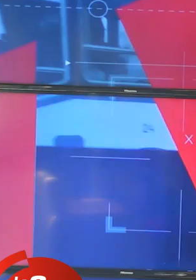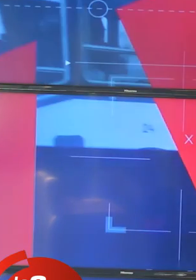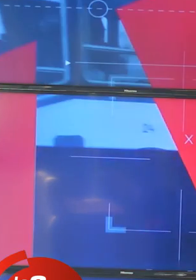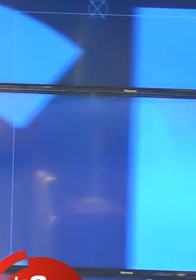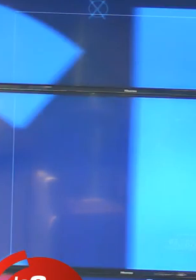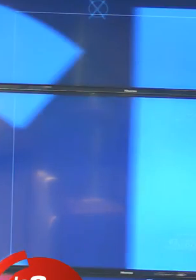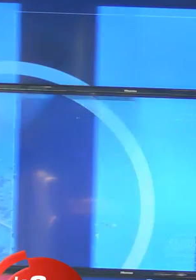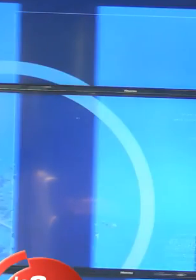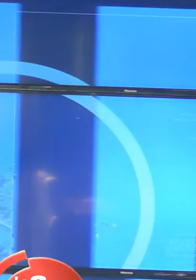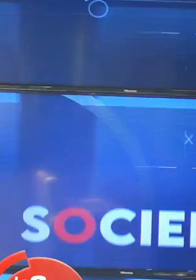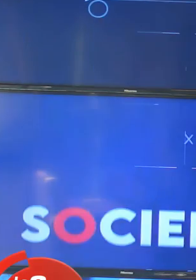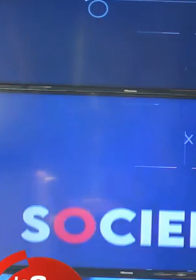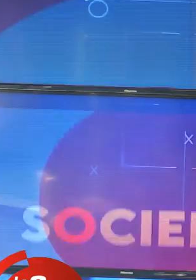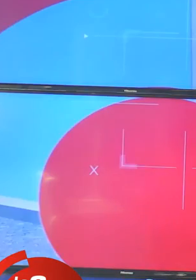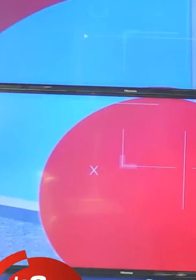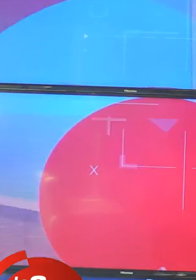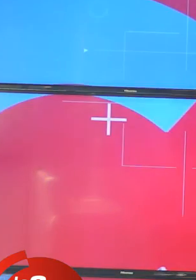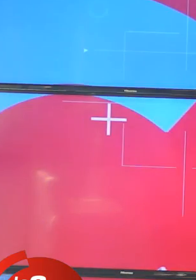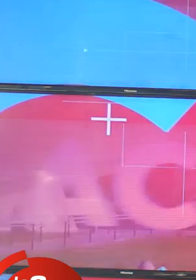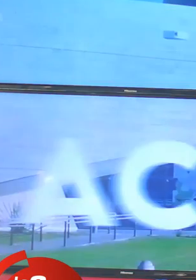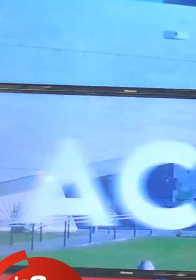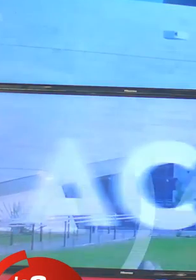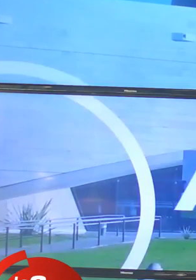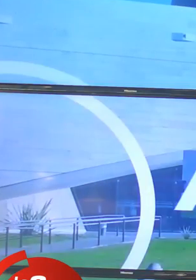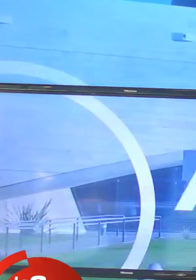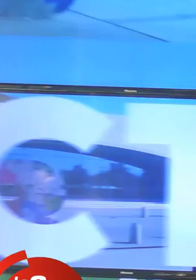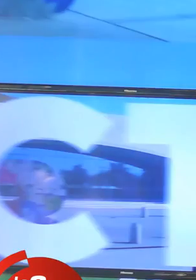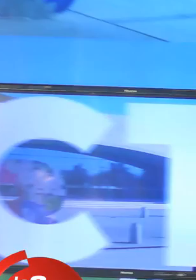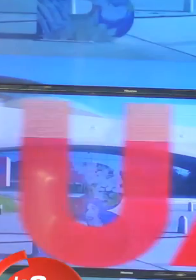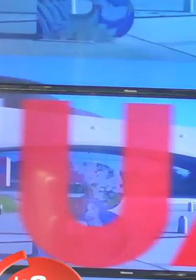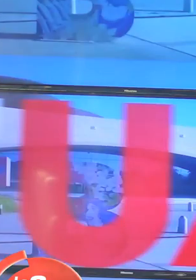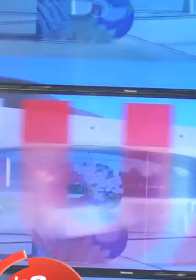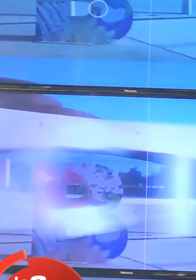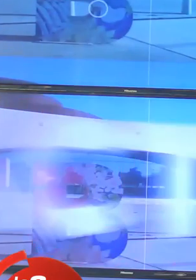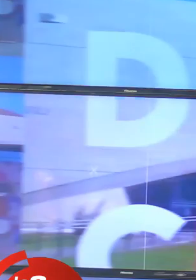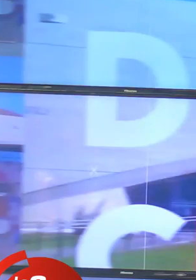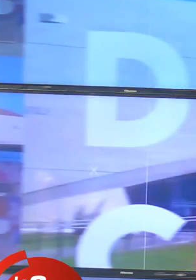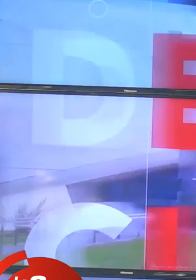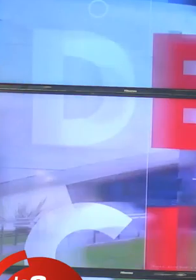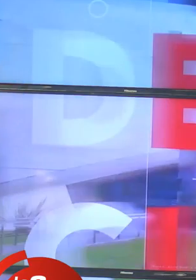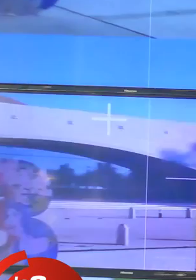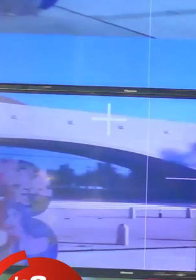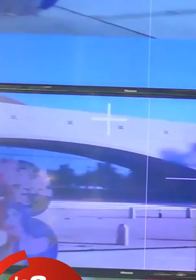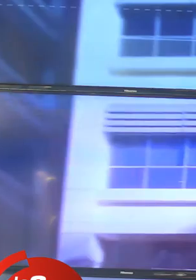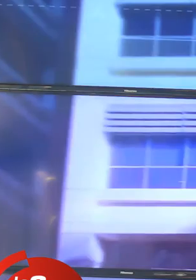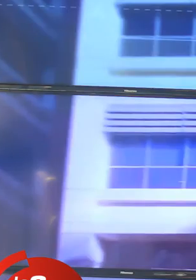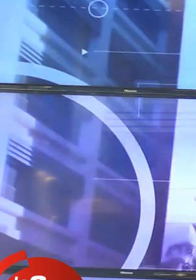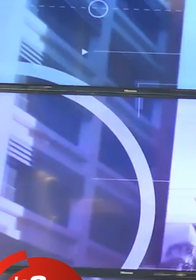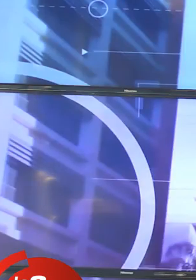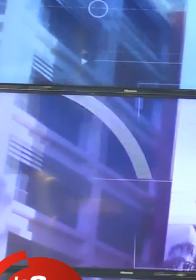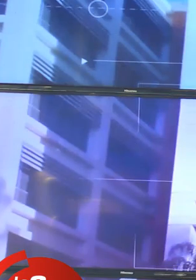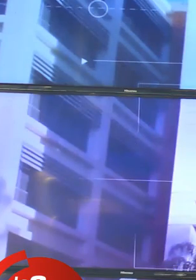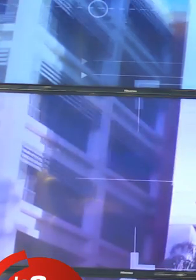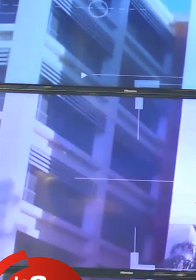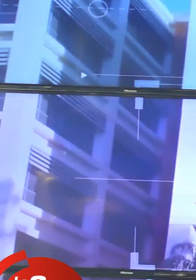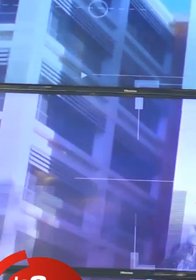importante. Hoy ya comenzamos con la primera capacitación en relación a la colocación de este parche complementario a